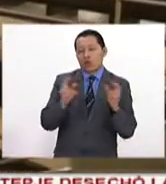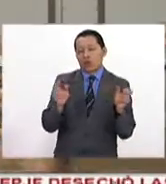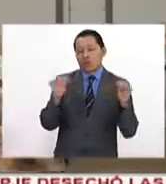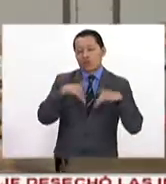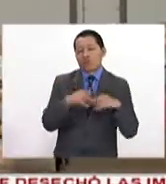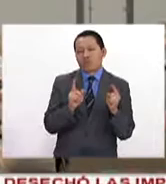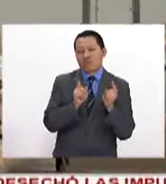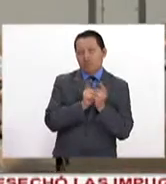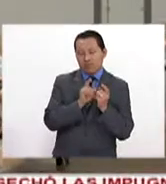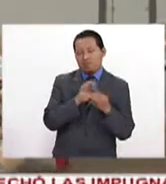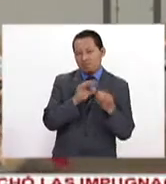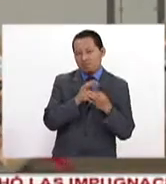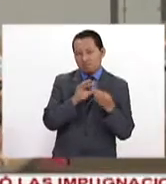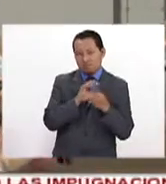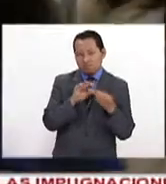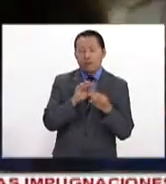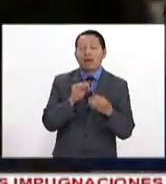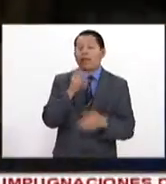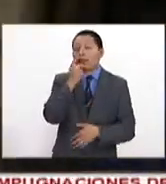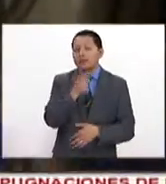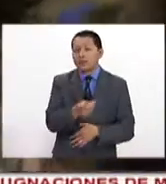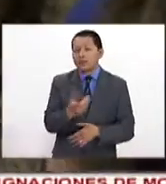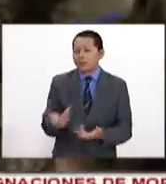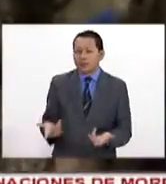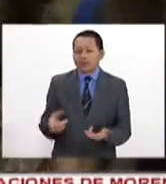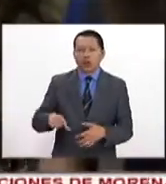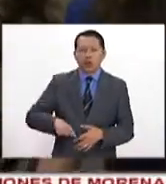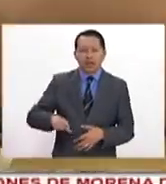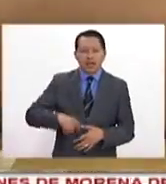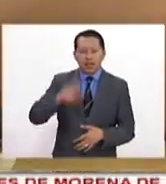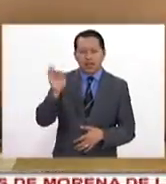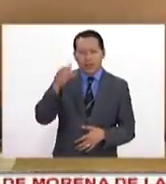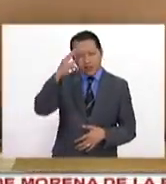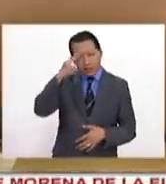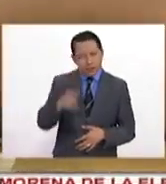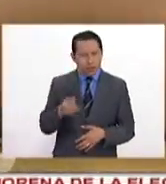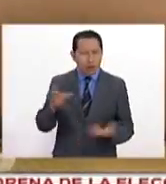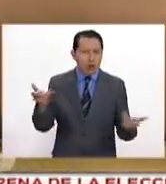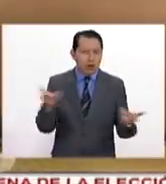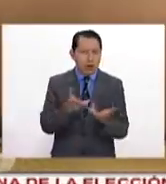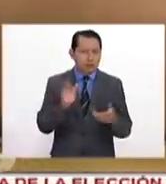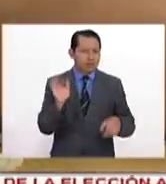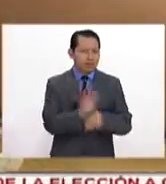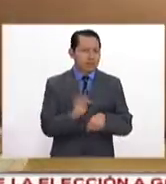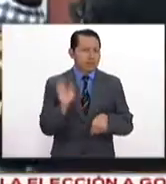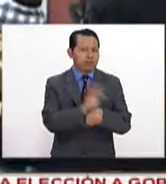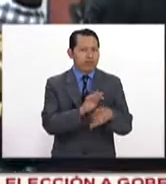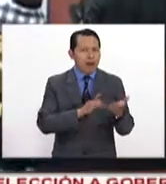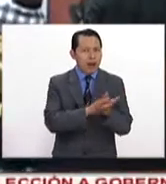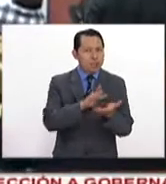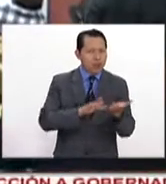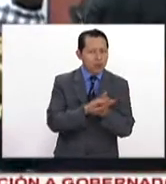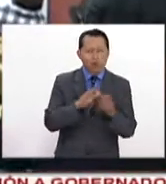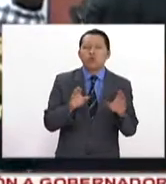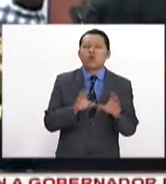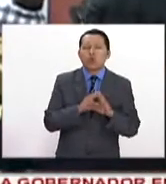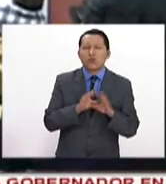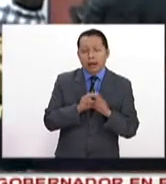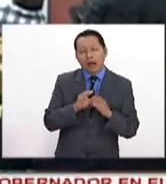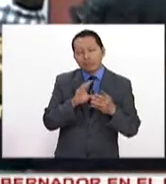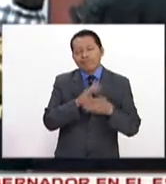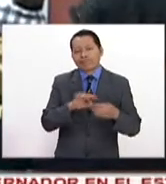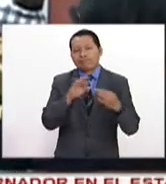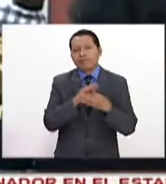en inglés, a quienes les explicó las acciones que el gobierno federal ha puesto en marcha para brindarles apoyo y protección.